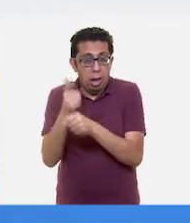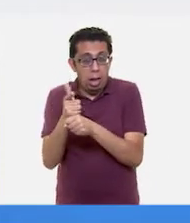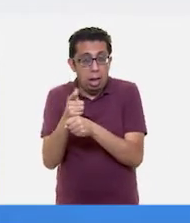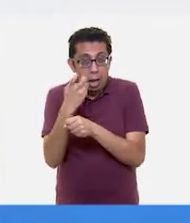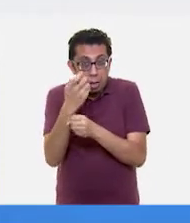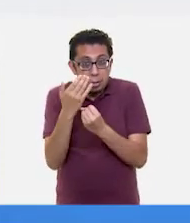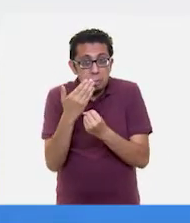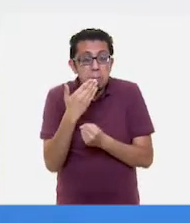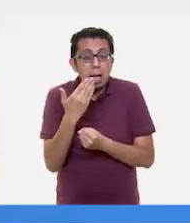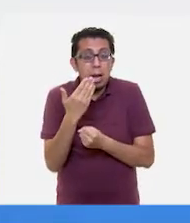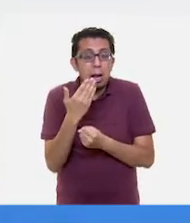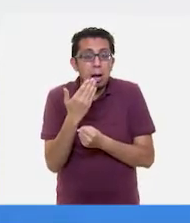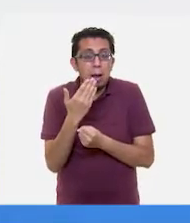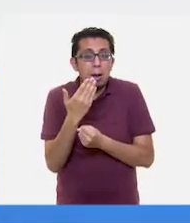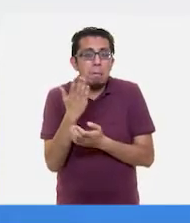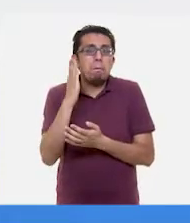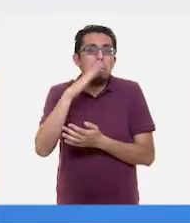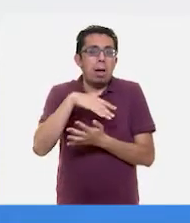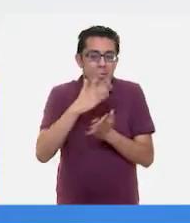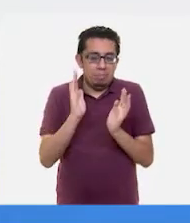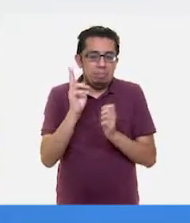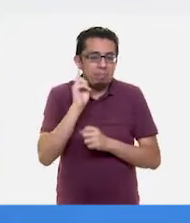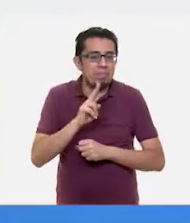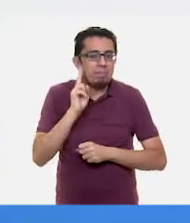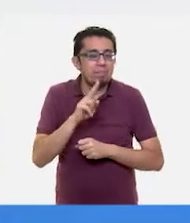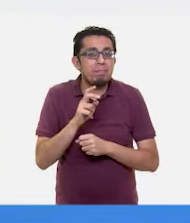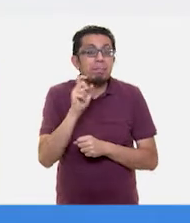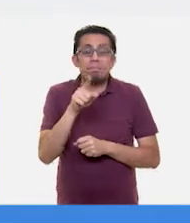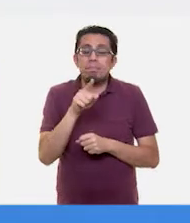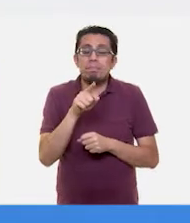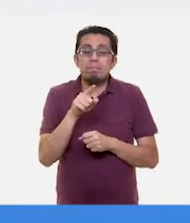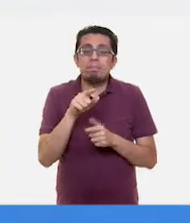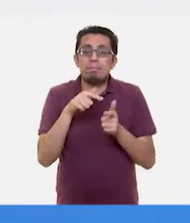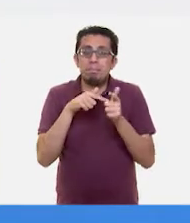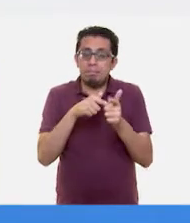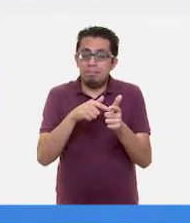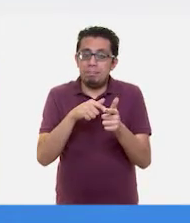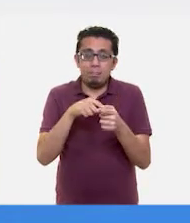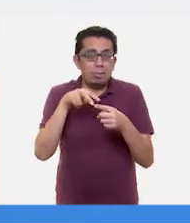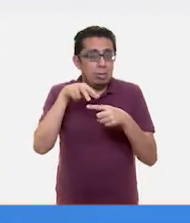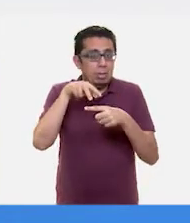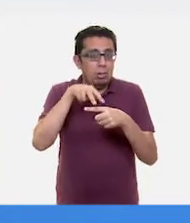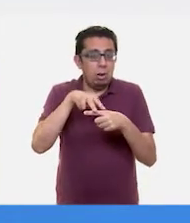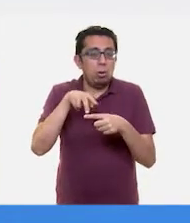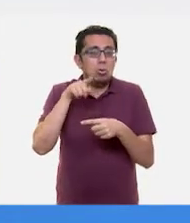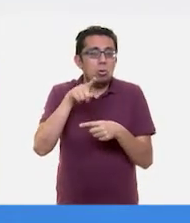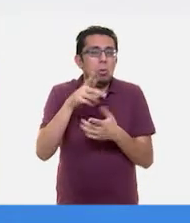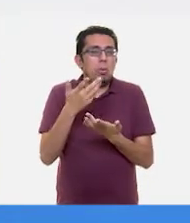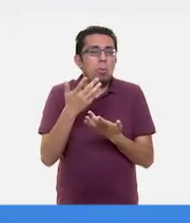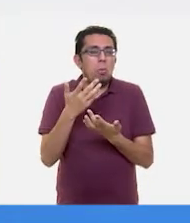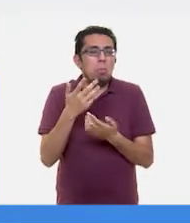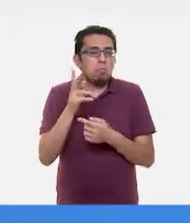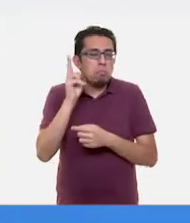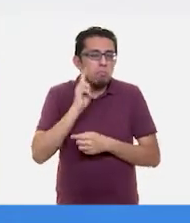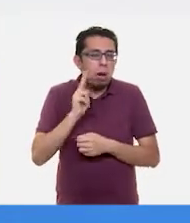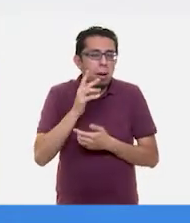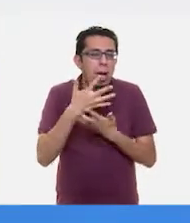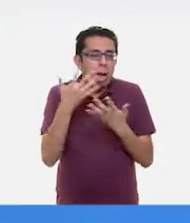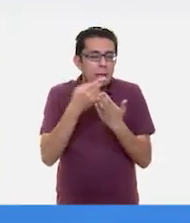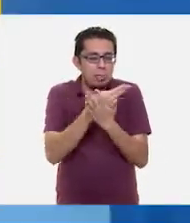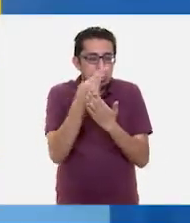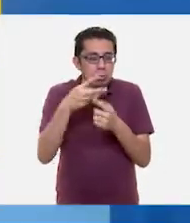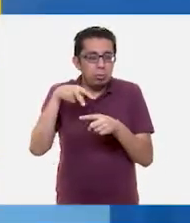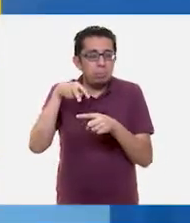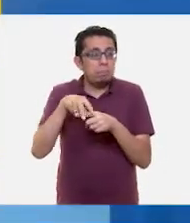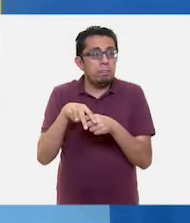y se pueden respetar la forma triangular de la sucesión. Por favor, intenta la representación gráfica.